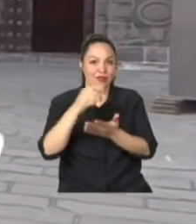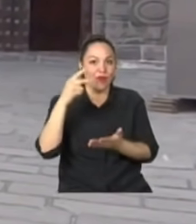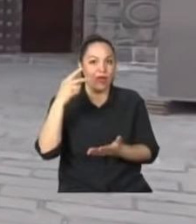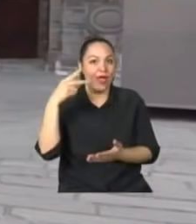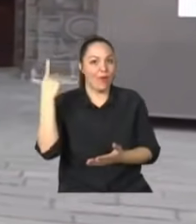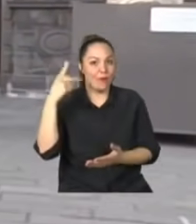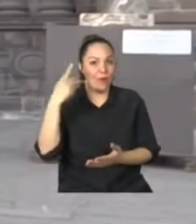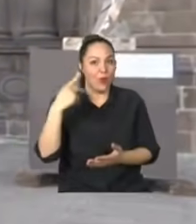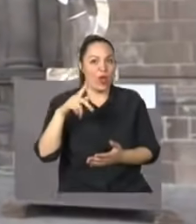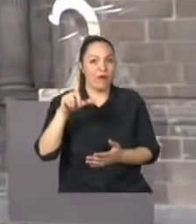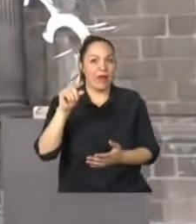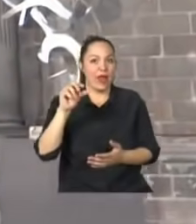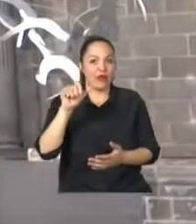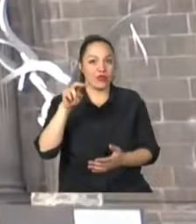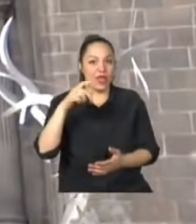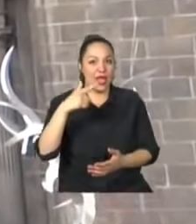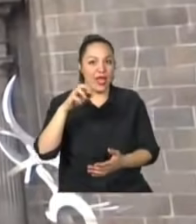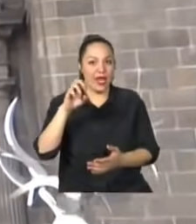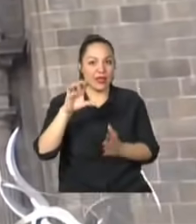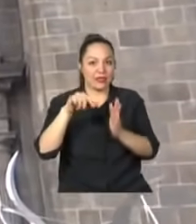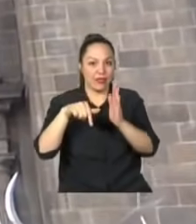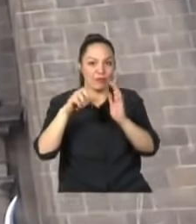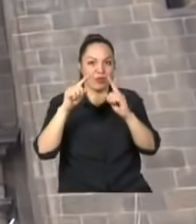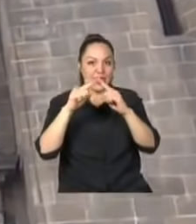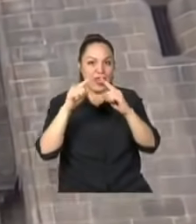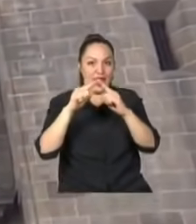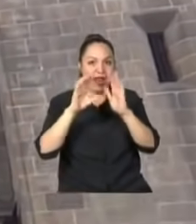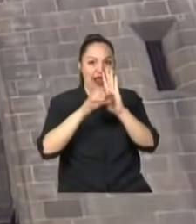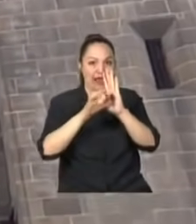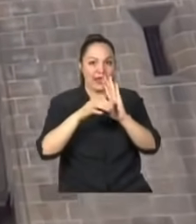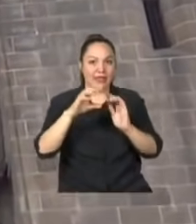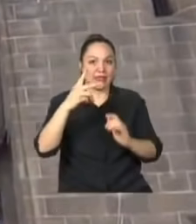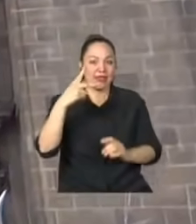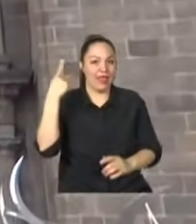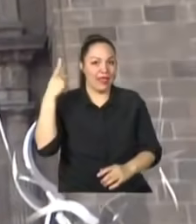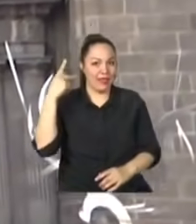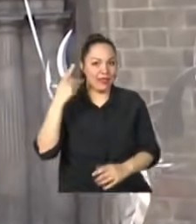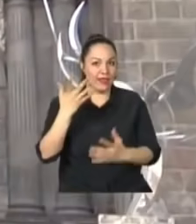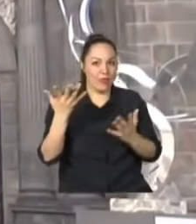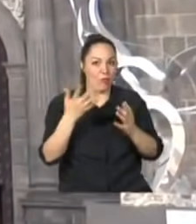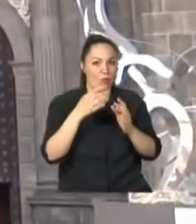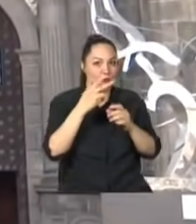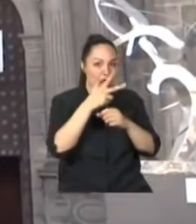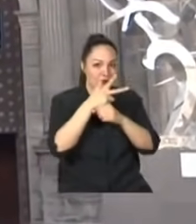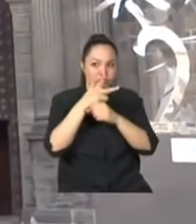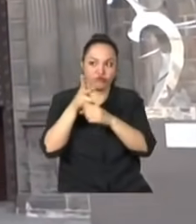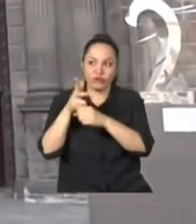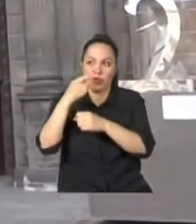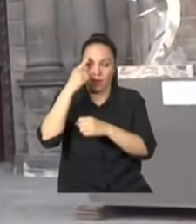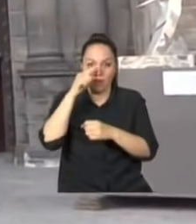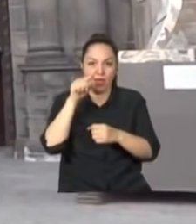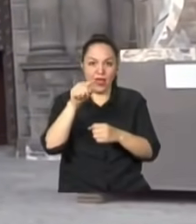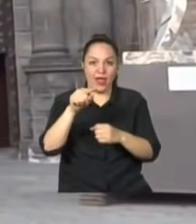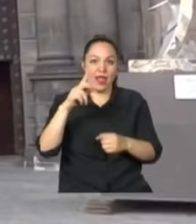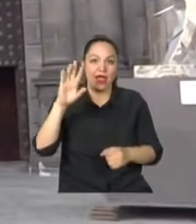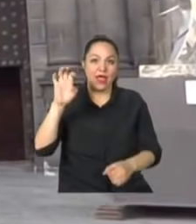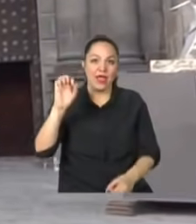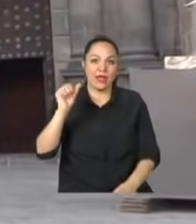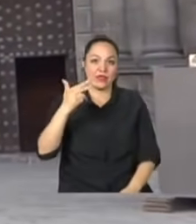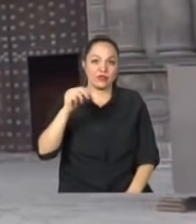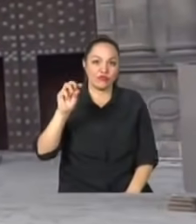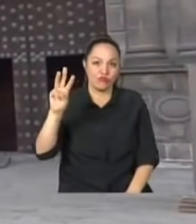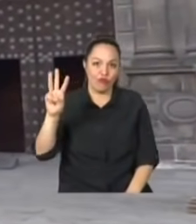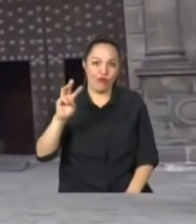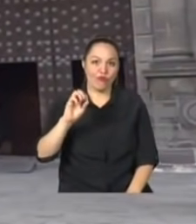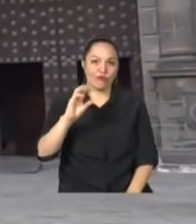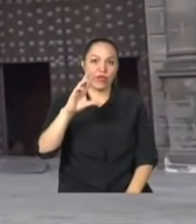Ángeles. Estamos en la Catedral de Puebla. Estamos transmitiendo exclusivamente para el programa de E-Show